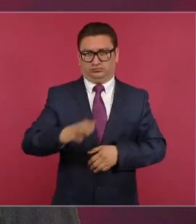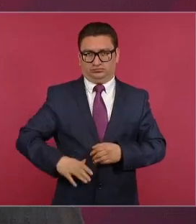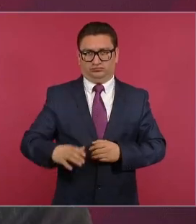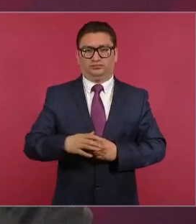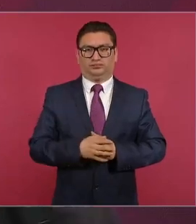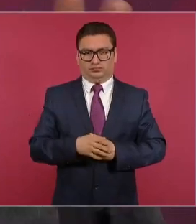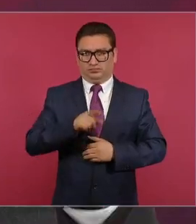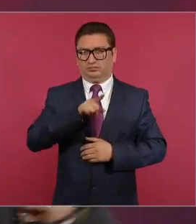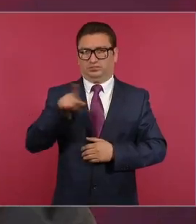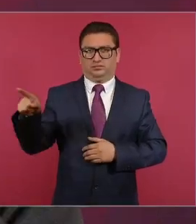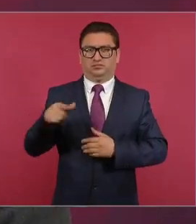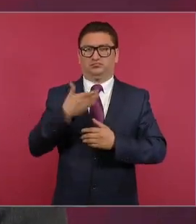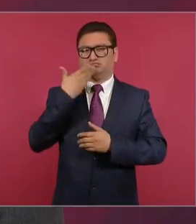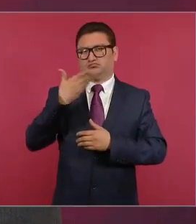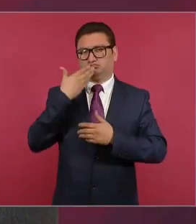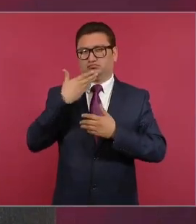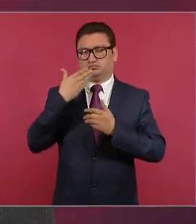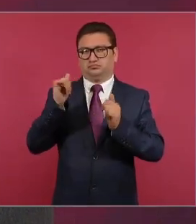Ellos se reúnen